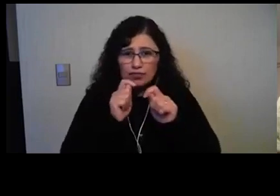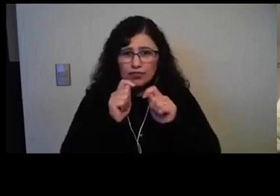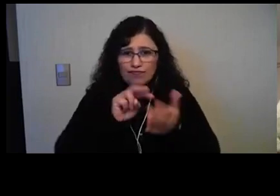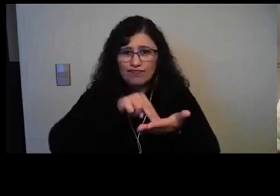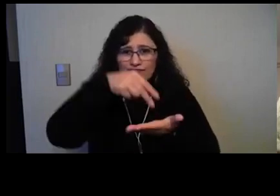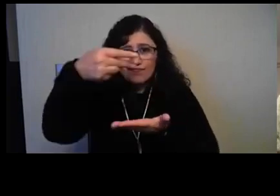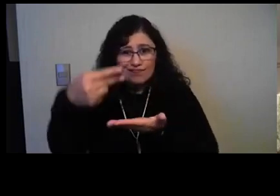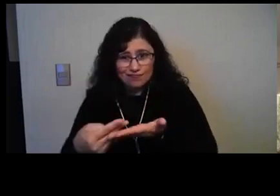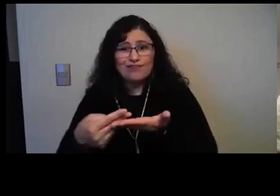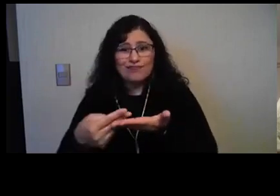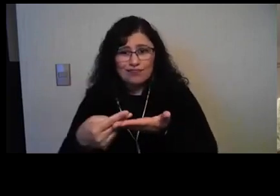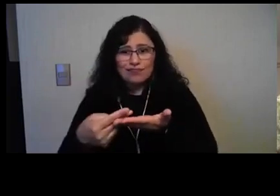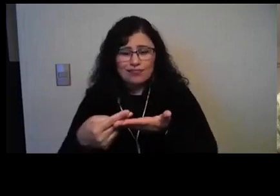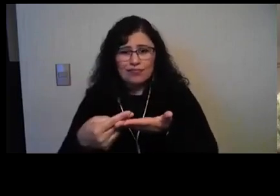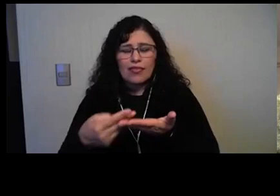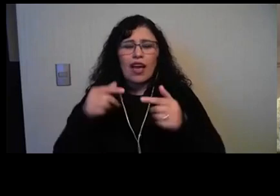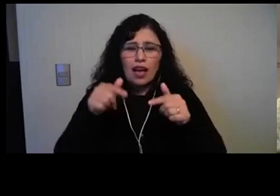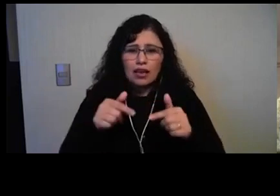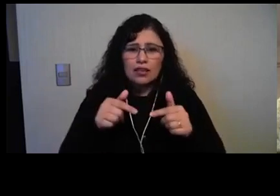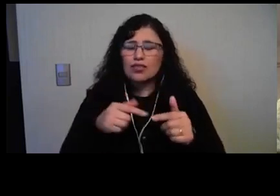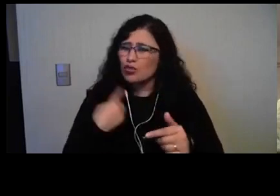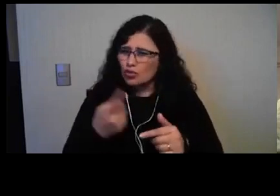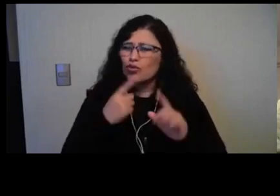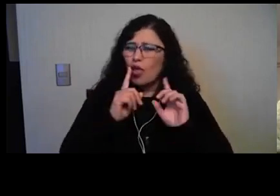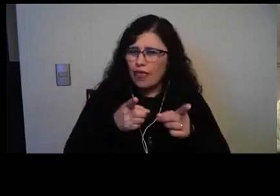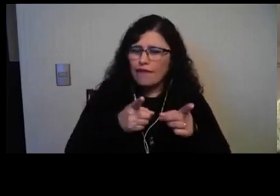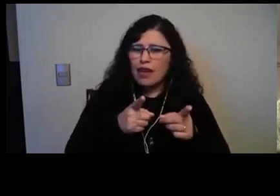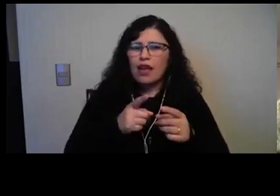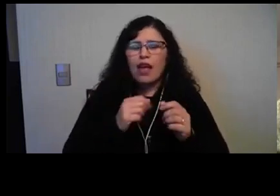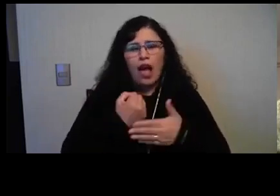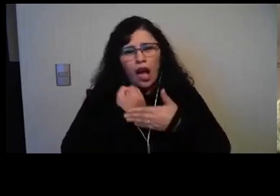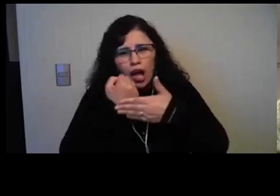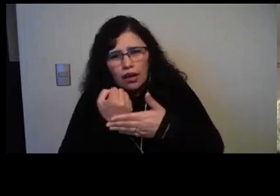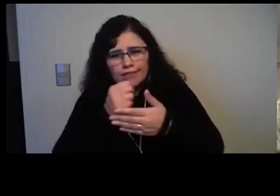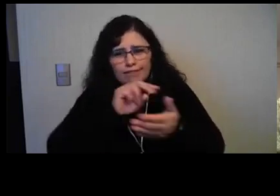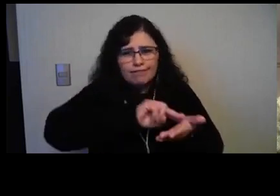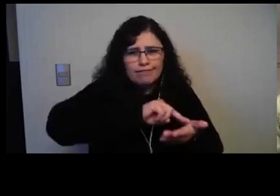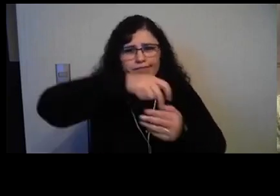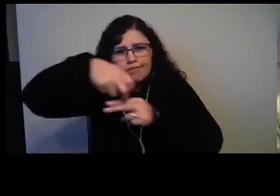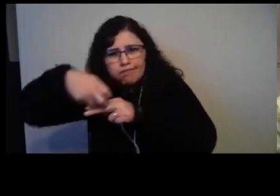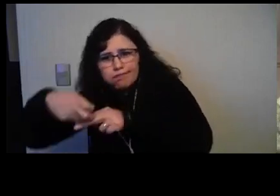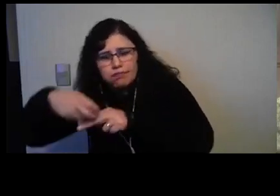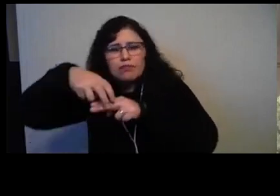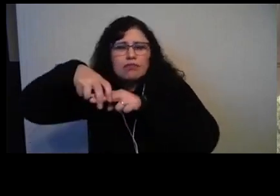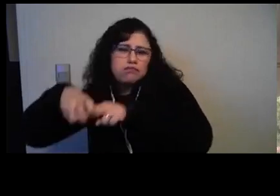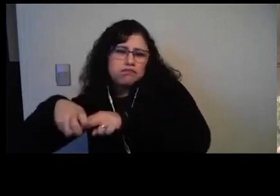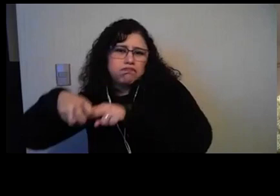¿ya? Entonces, por supuesto, lo que uno tiene que hacer es las transferencias y en la movilización o desplazamiento,